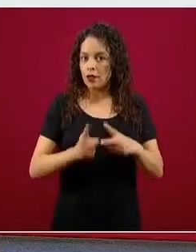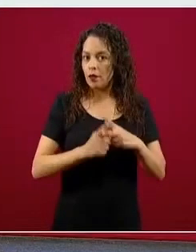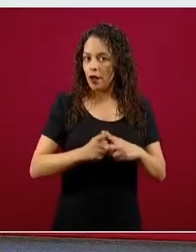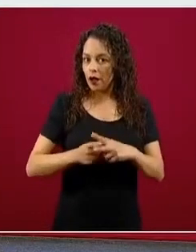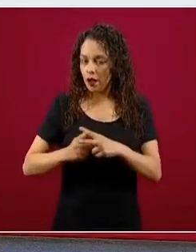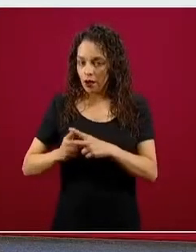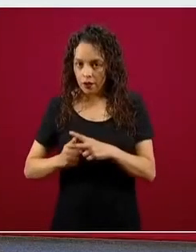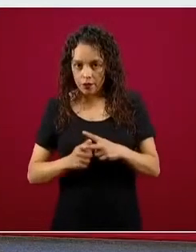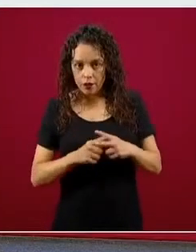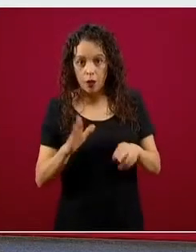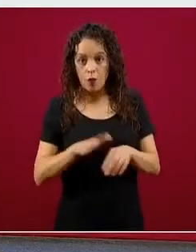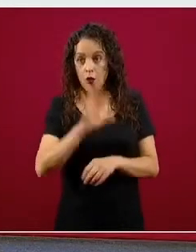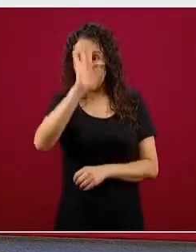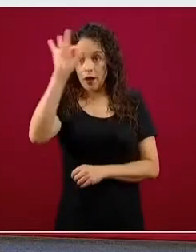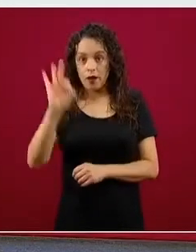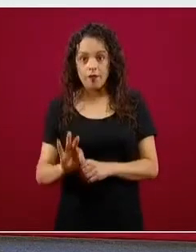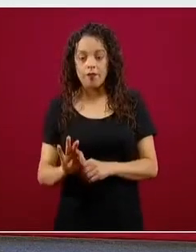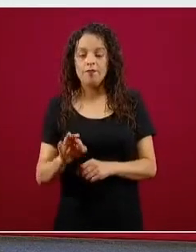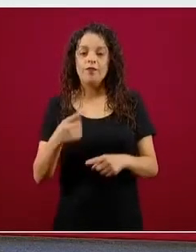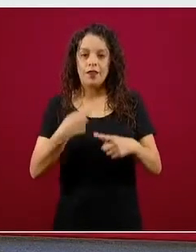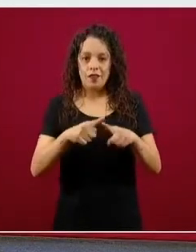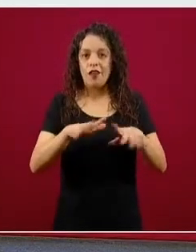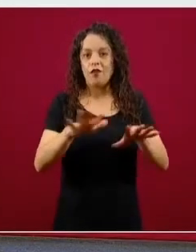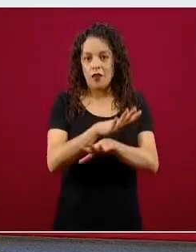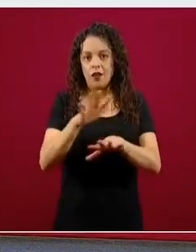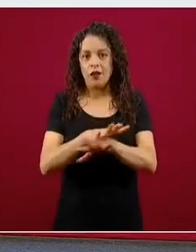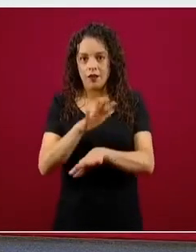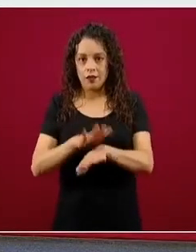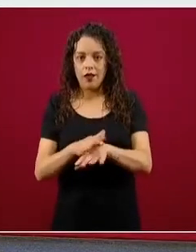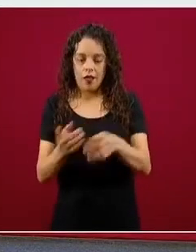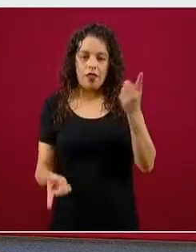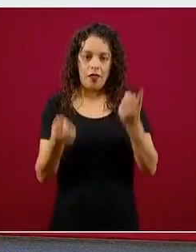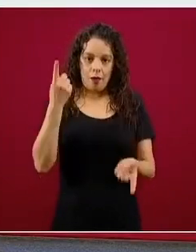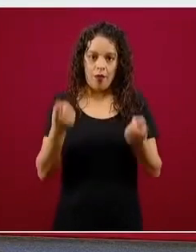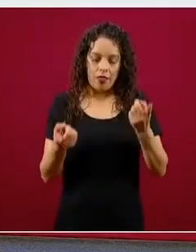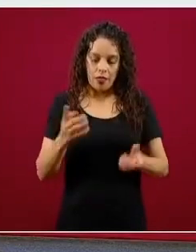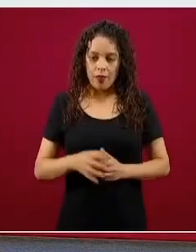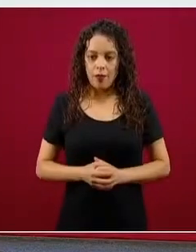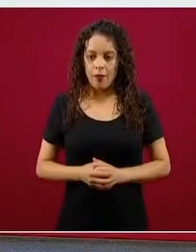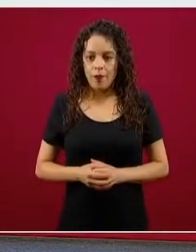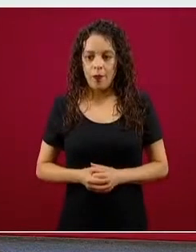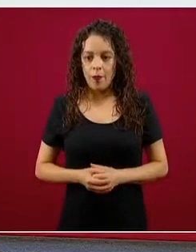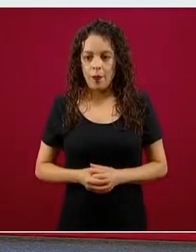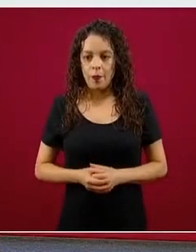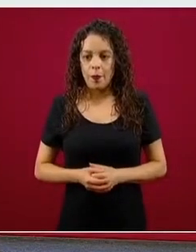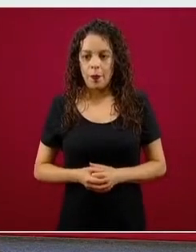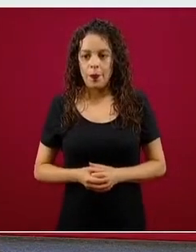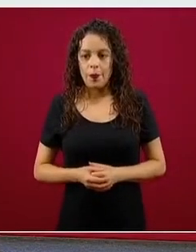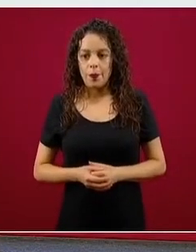el porcentaje, se ha incorporado aquí a esta suma de casos.